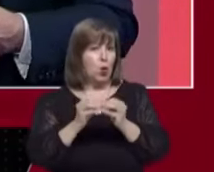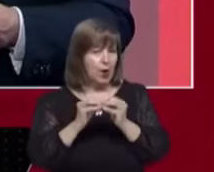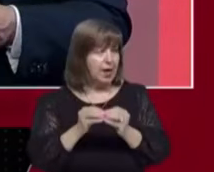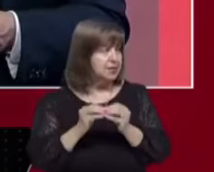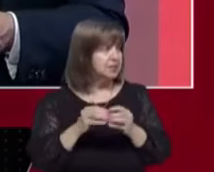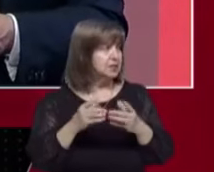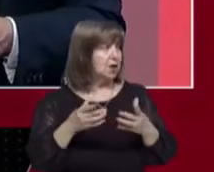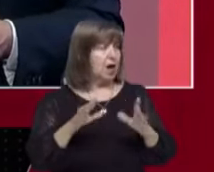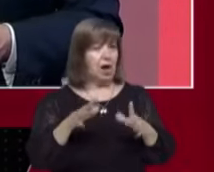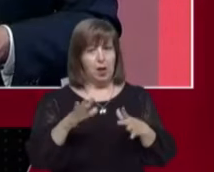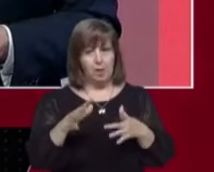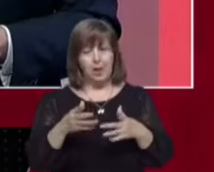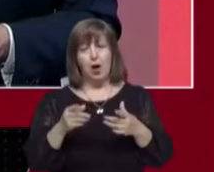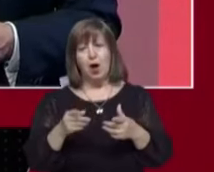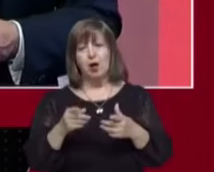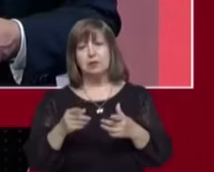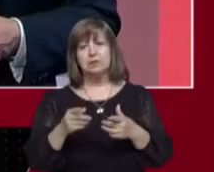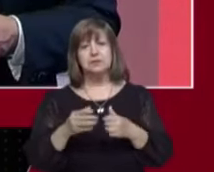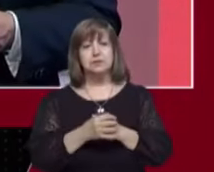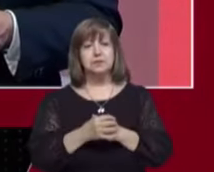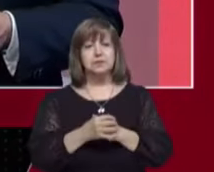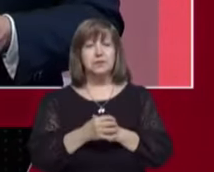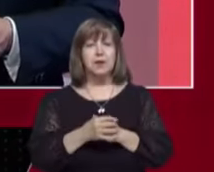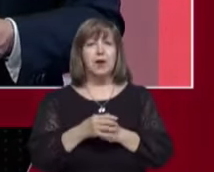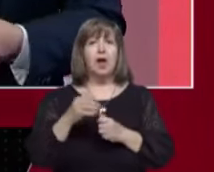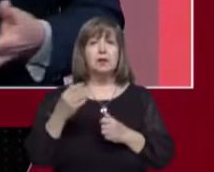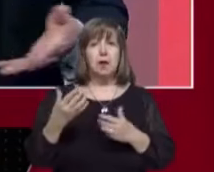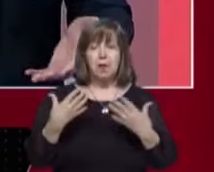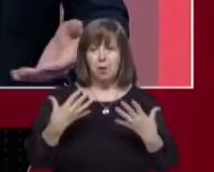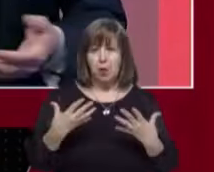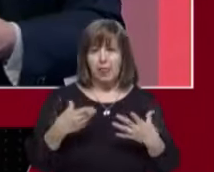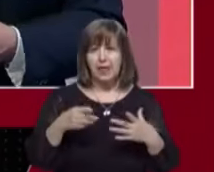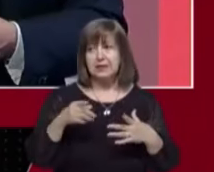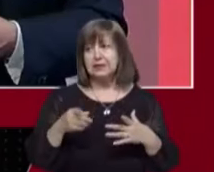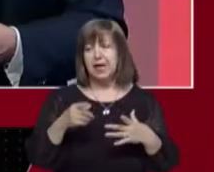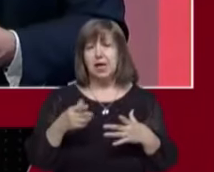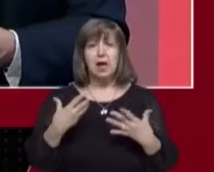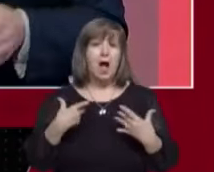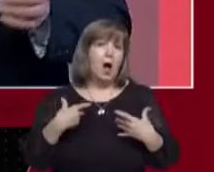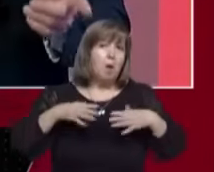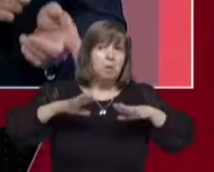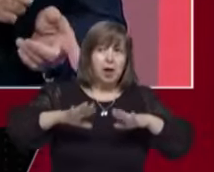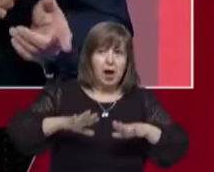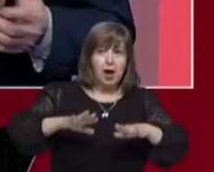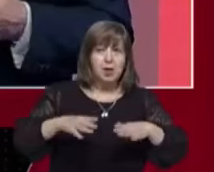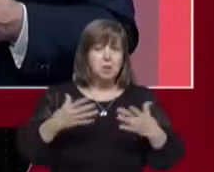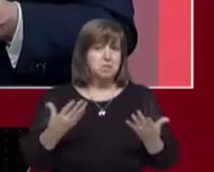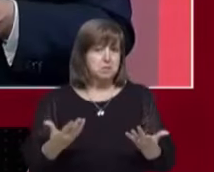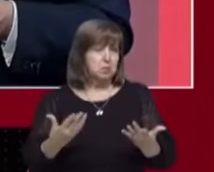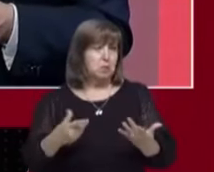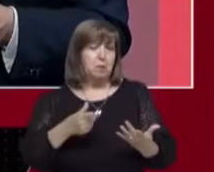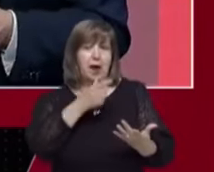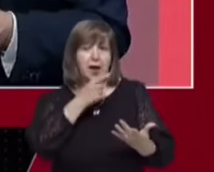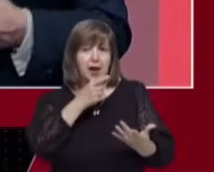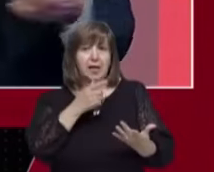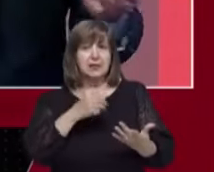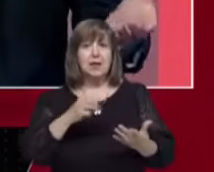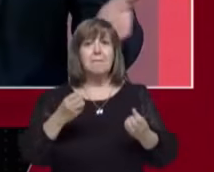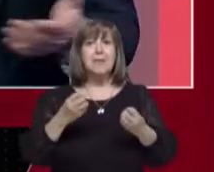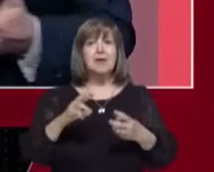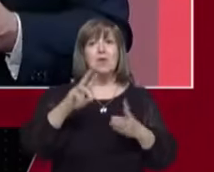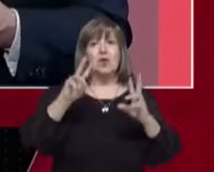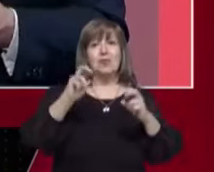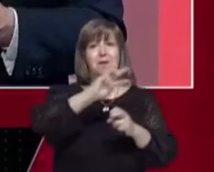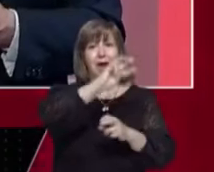cesantía de trabajadores del Estado. Incluso medidas de fuerza, Carlos, que podrían llevar adelante. Claro, algunas de ellas se hacen notar, por ejemplo, en ANSES. De